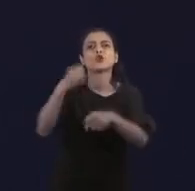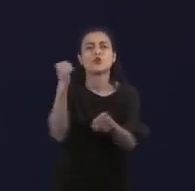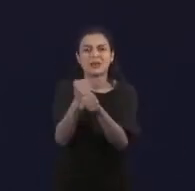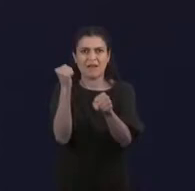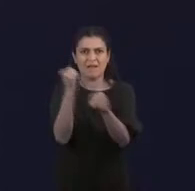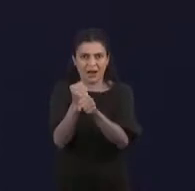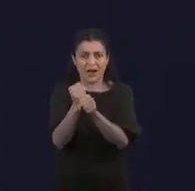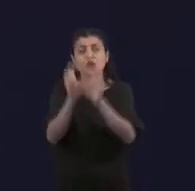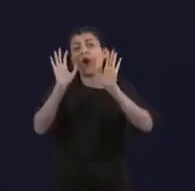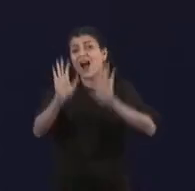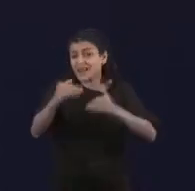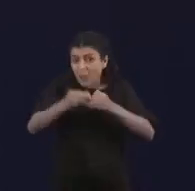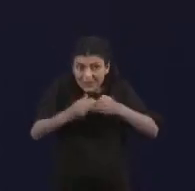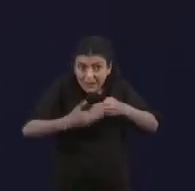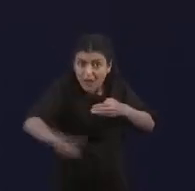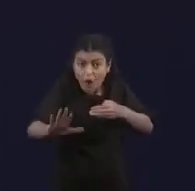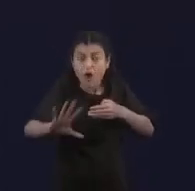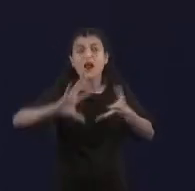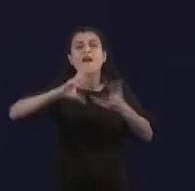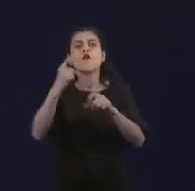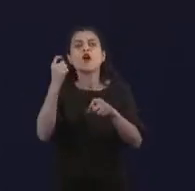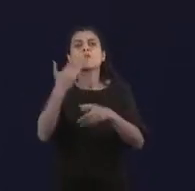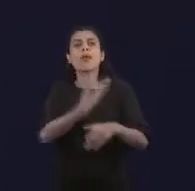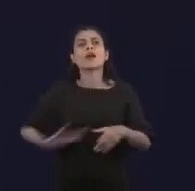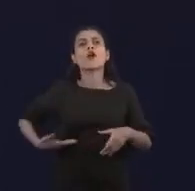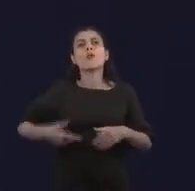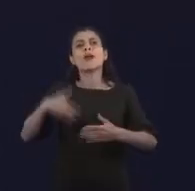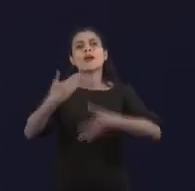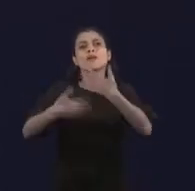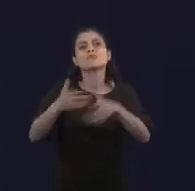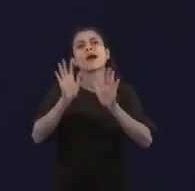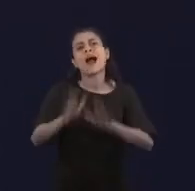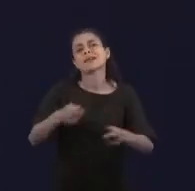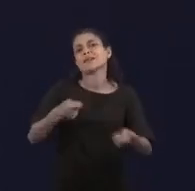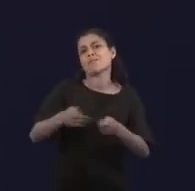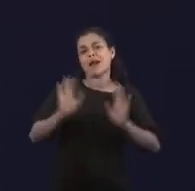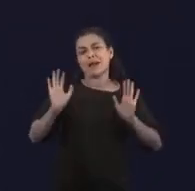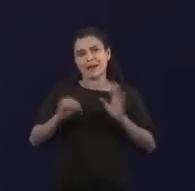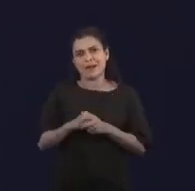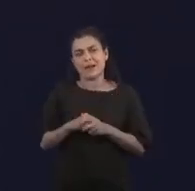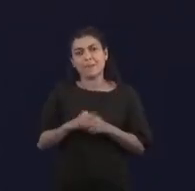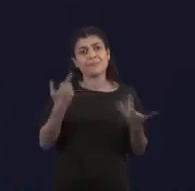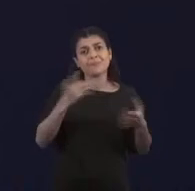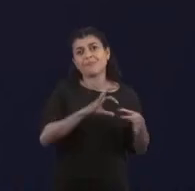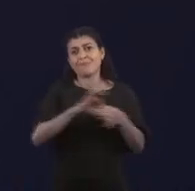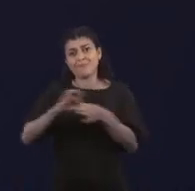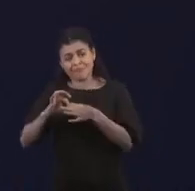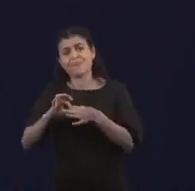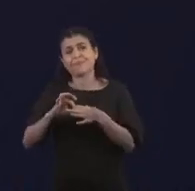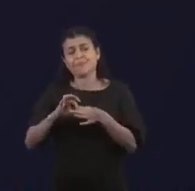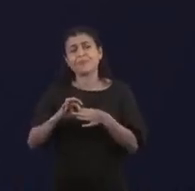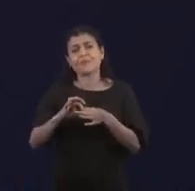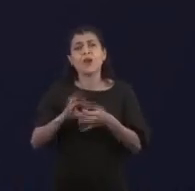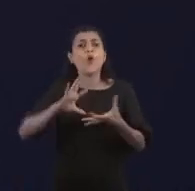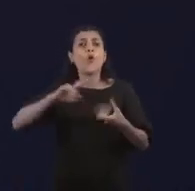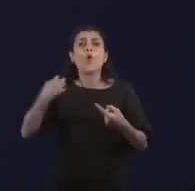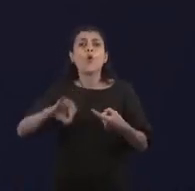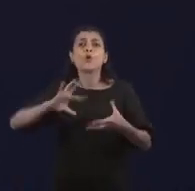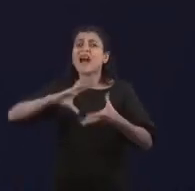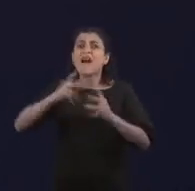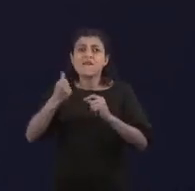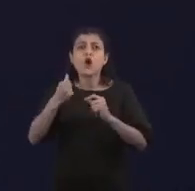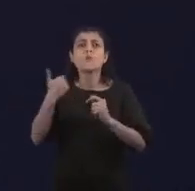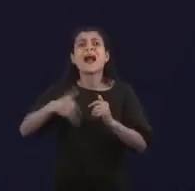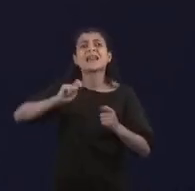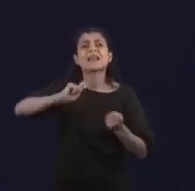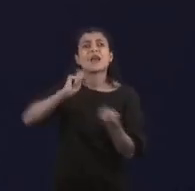lo que vas a ver a partir de ahora en términos de gestión, va a ir en línea con que eso así ocurra, porque es la única manera de crecer, de